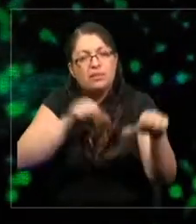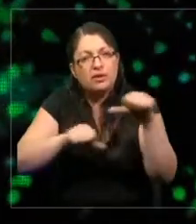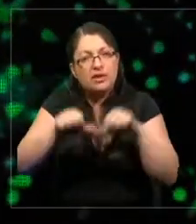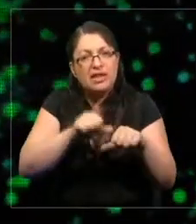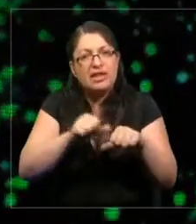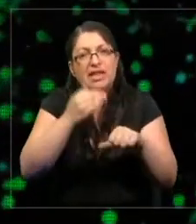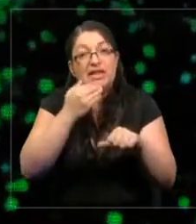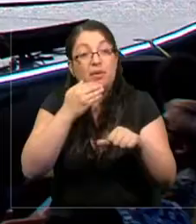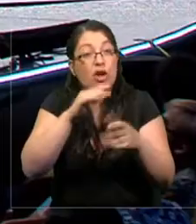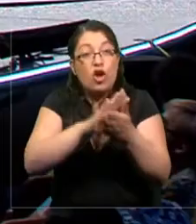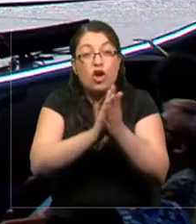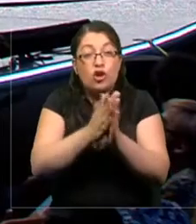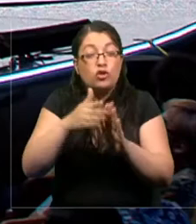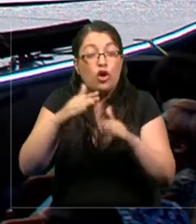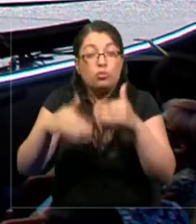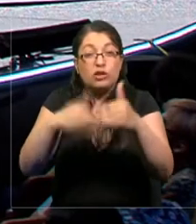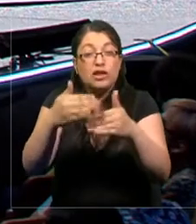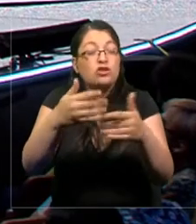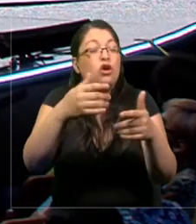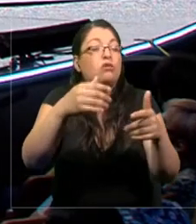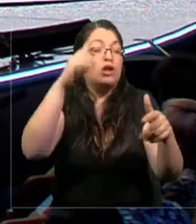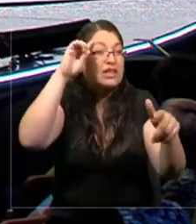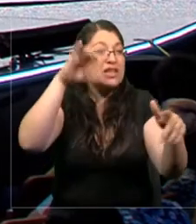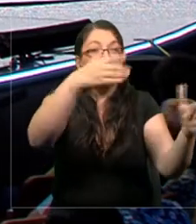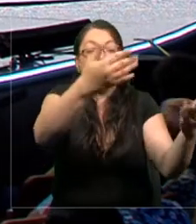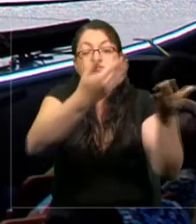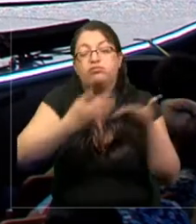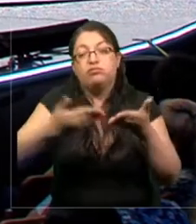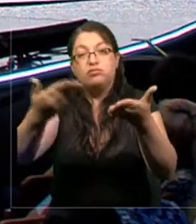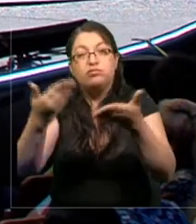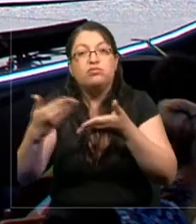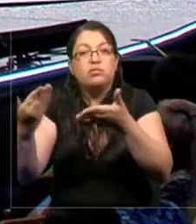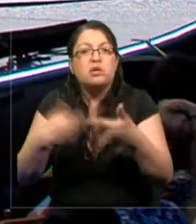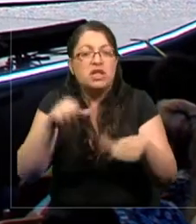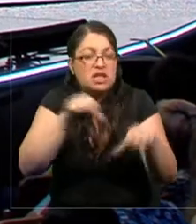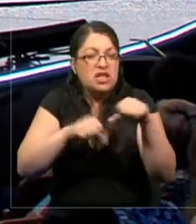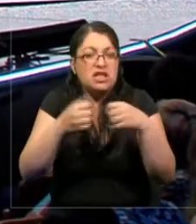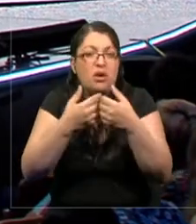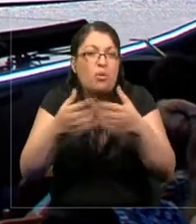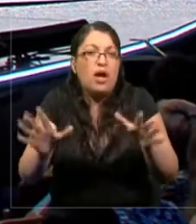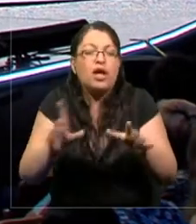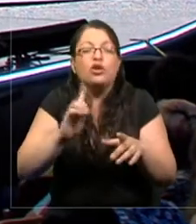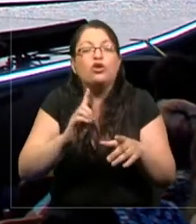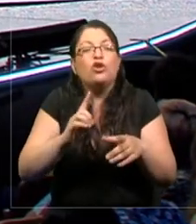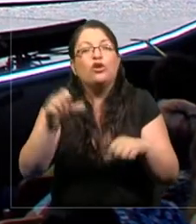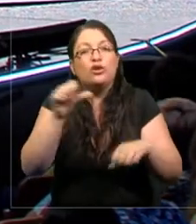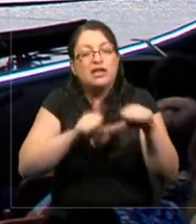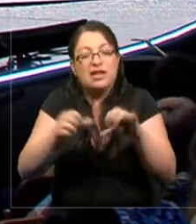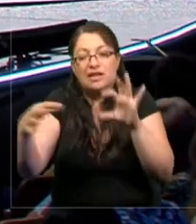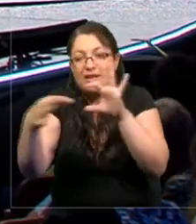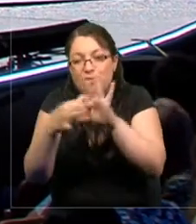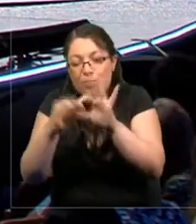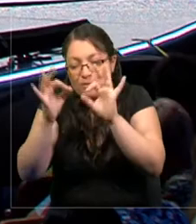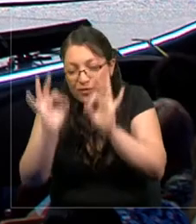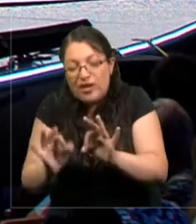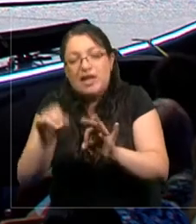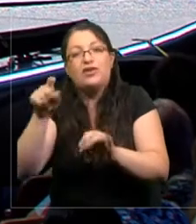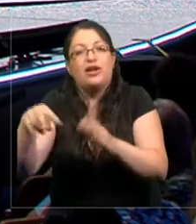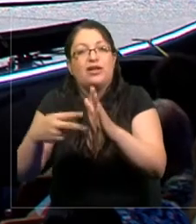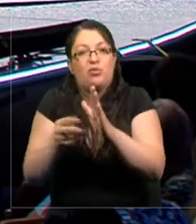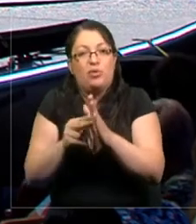conocimiento a la mano de estos procesos pero no si cualquier ciencia sino que ciencia que sea permanente pertinente estos problemas específicos y